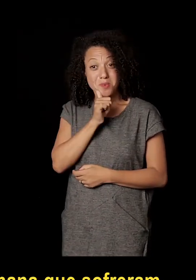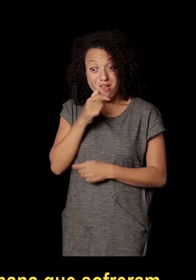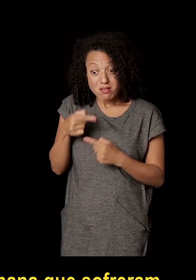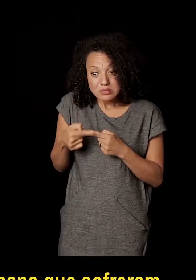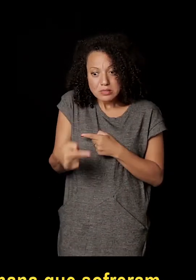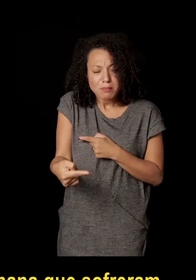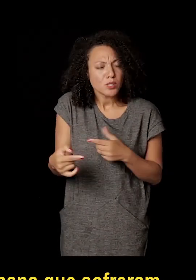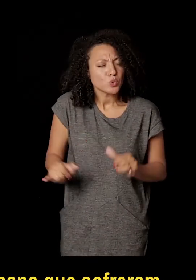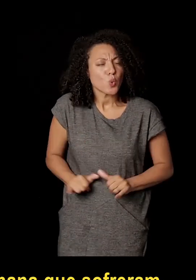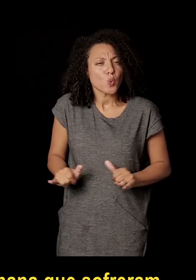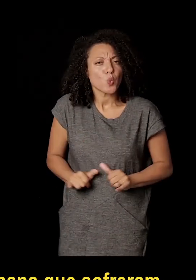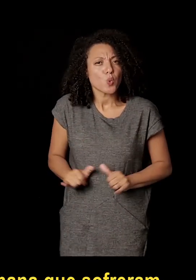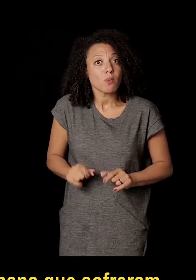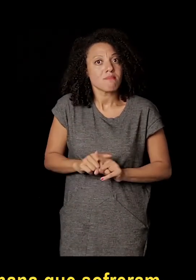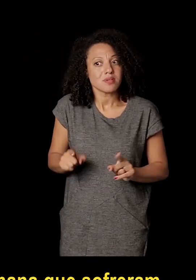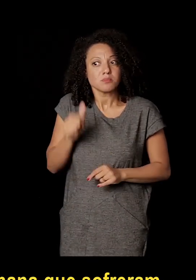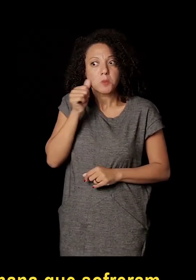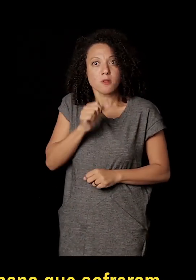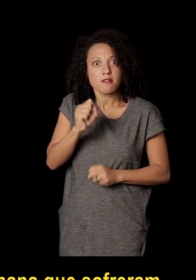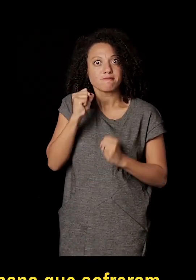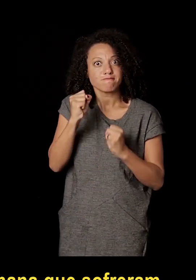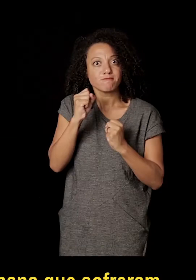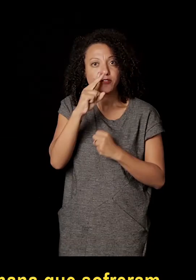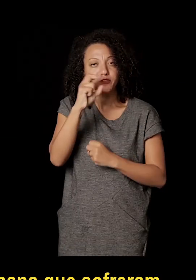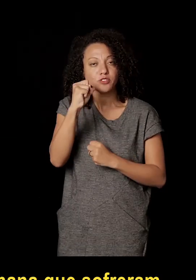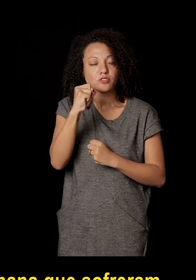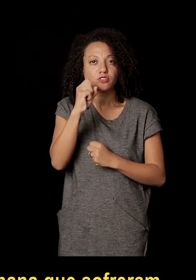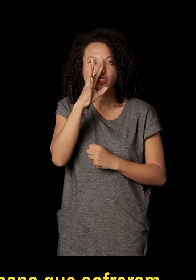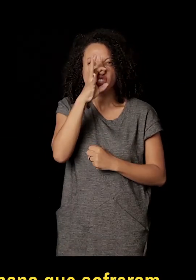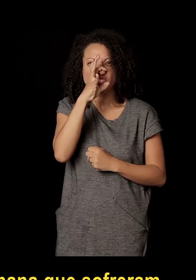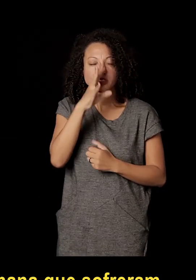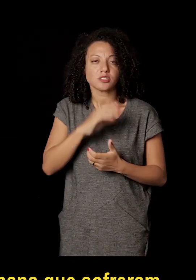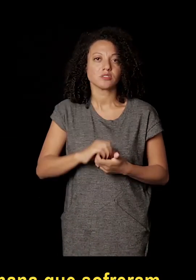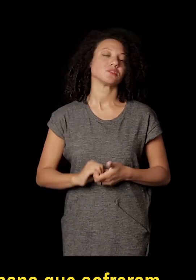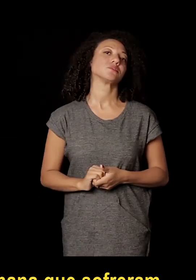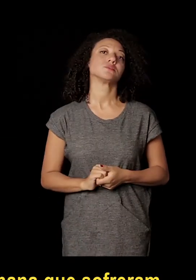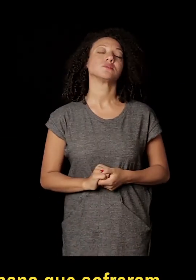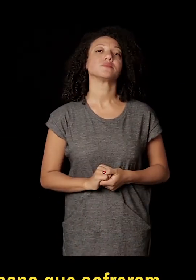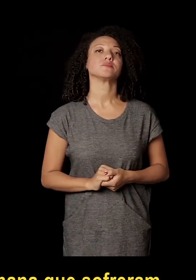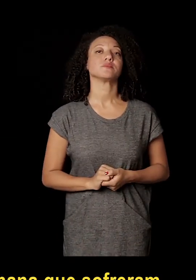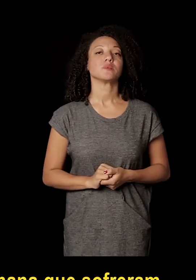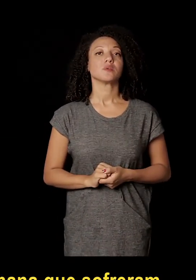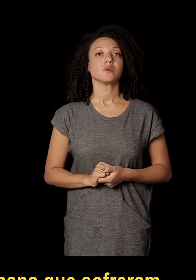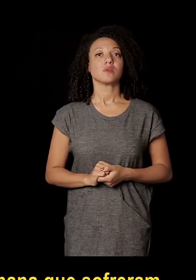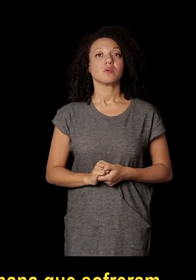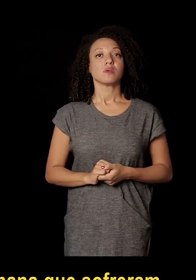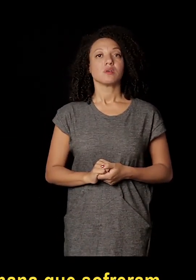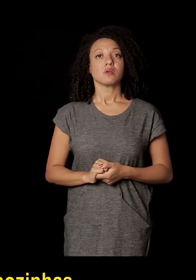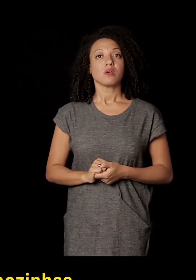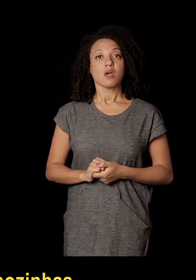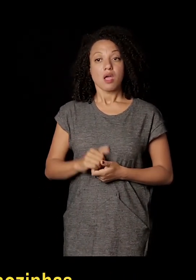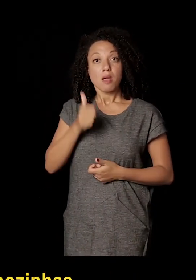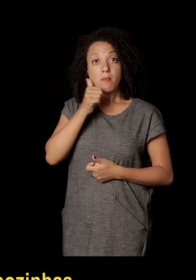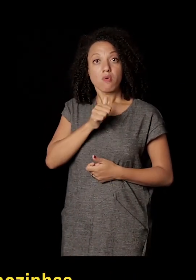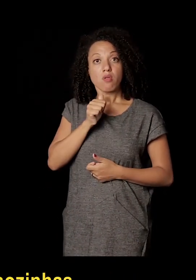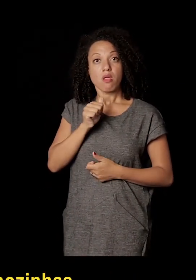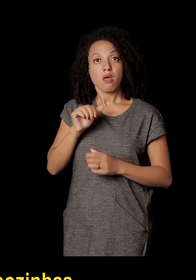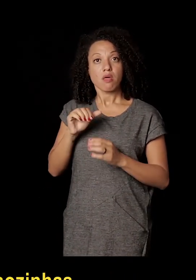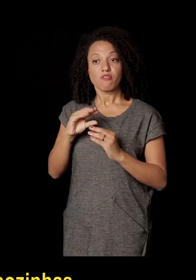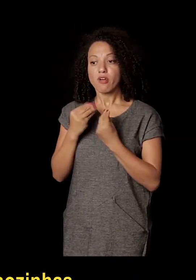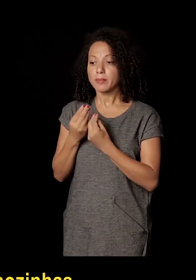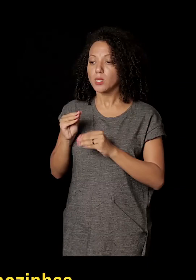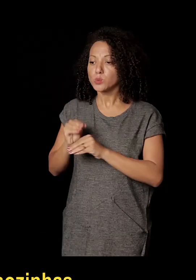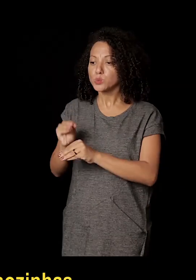mujeres en esta semana que han sufrido terriblemente, pero que son personas fuertes, que están